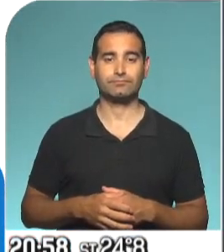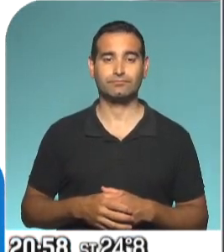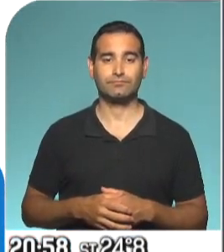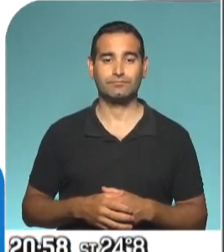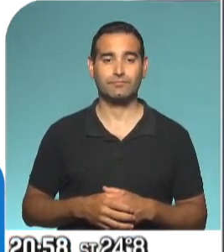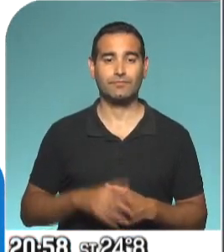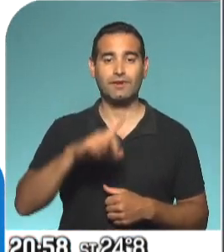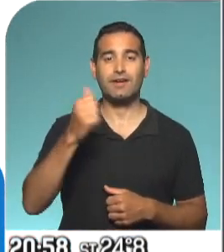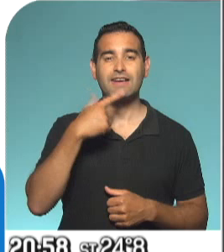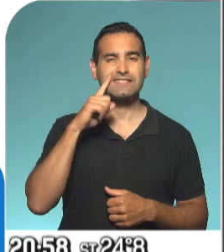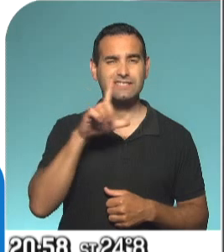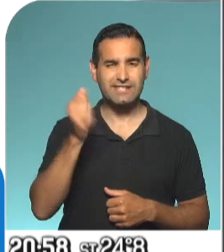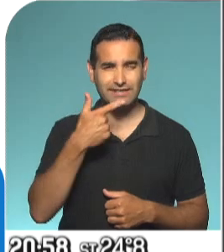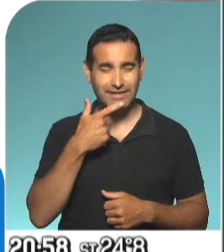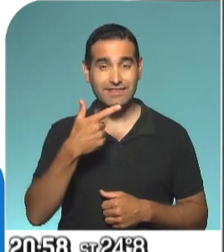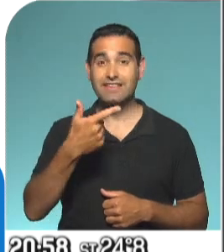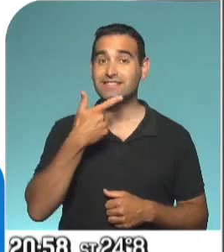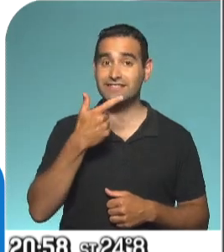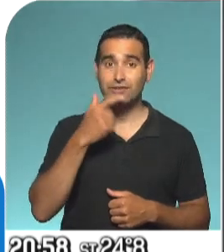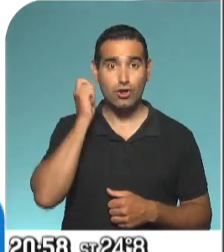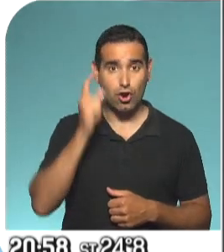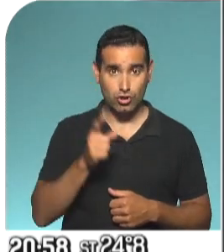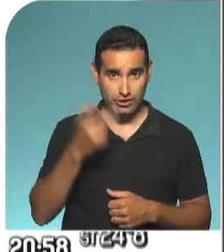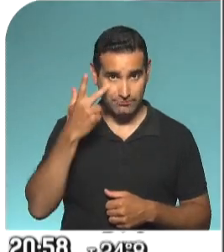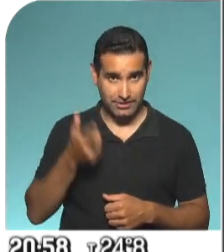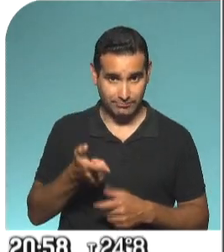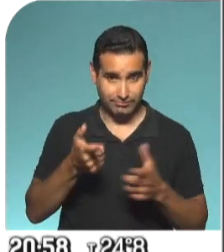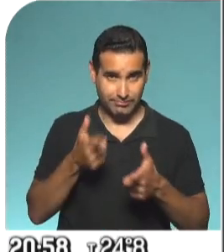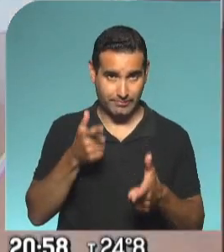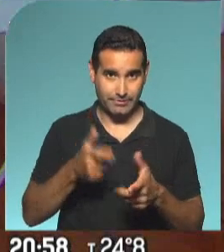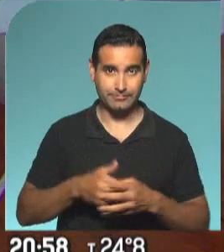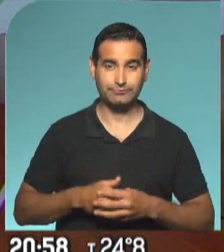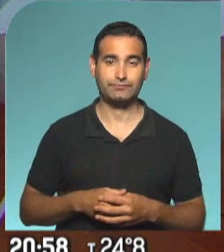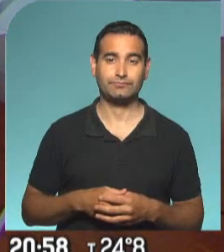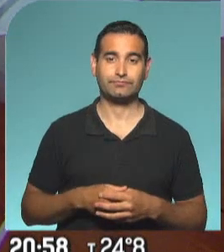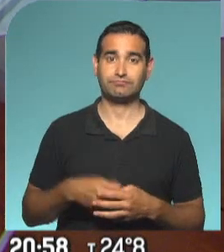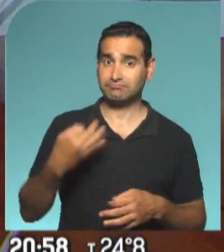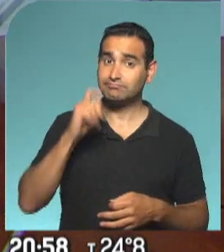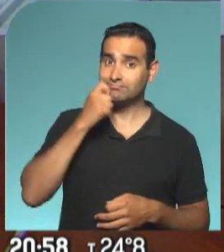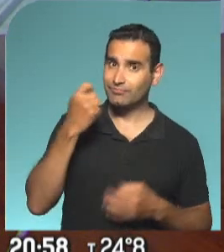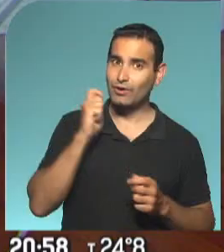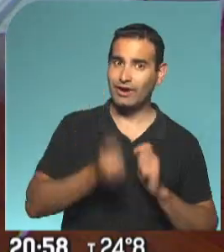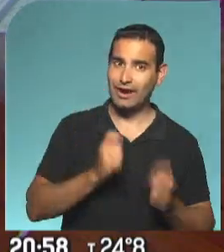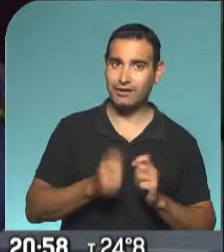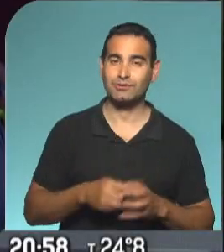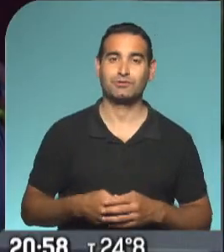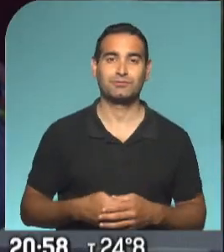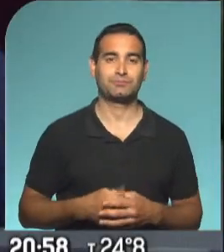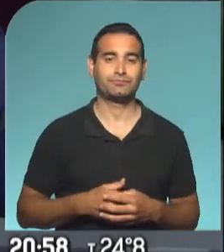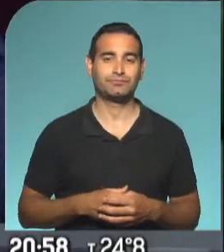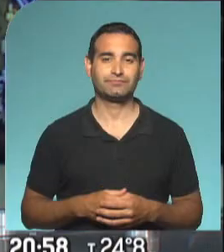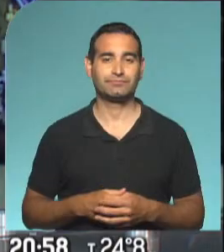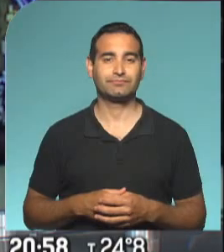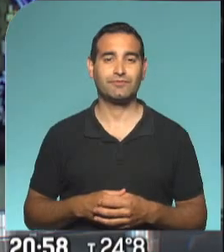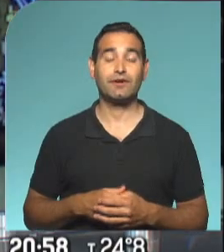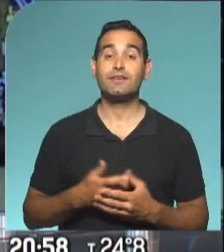Casillas, 17, digo, ¿no? Mirá cuántos goles y cuántas cervezas recibieron también sus oponentes. Lindo resarcimiento, ¿no? Si te toca perder, quiero perder así.